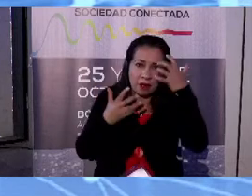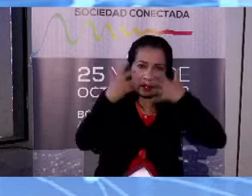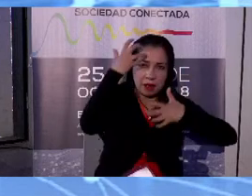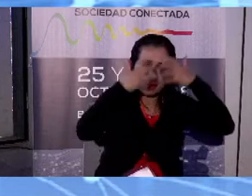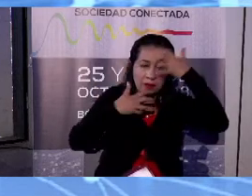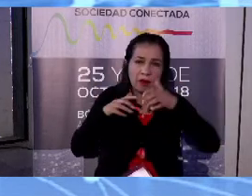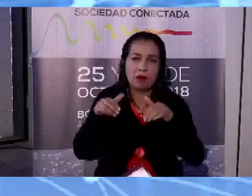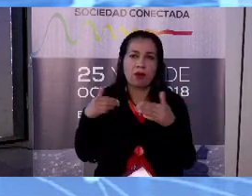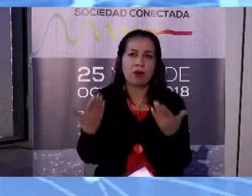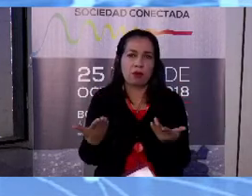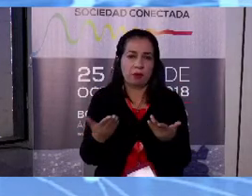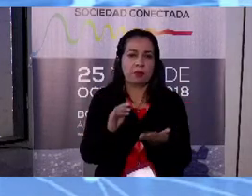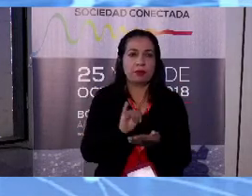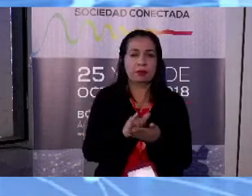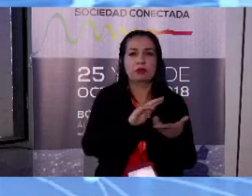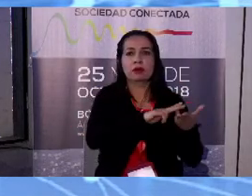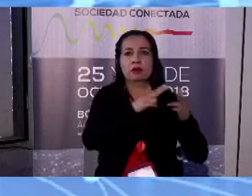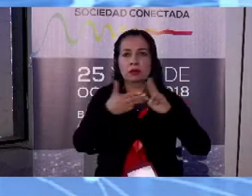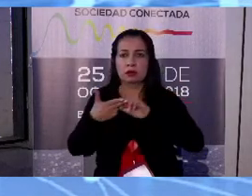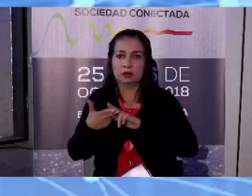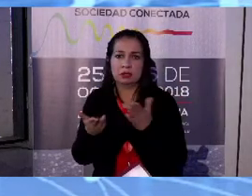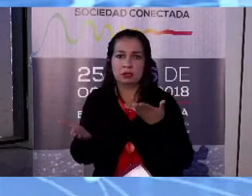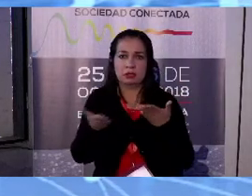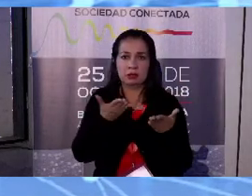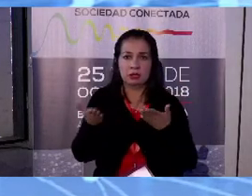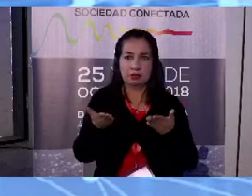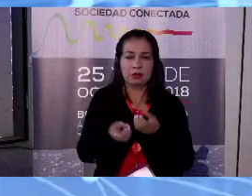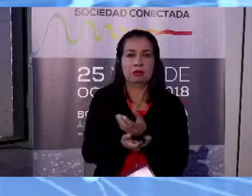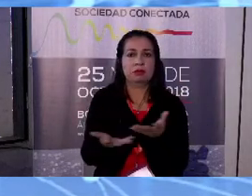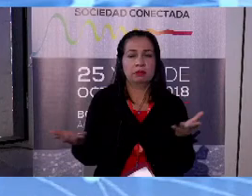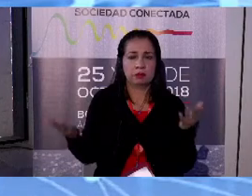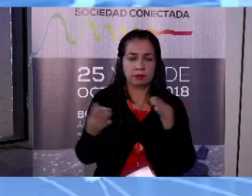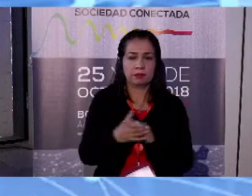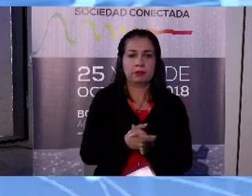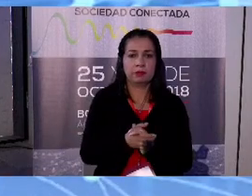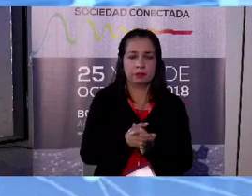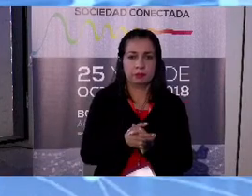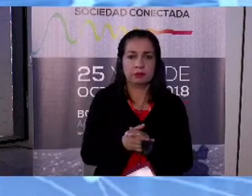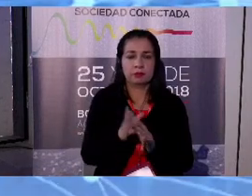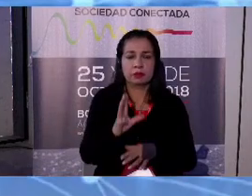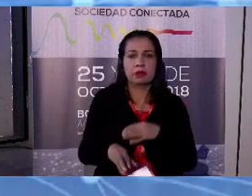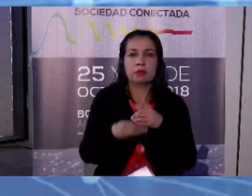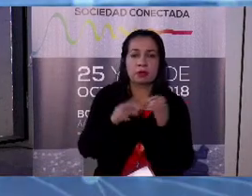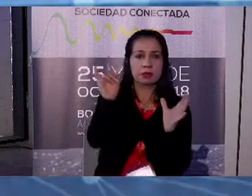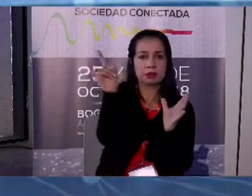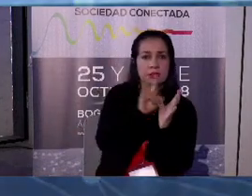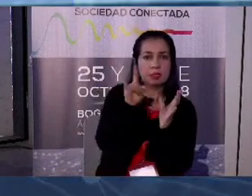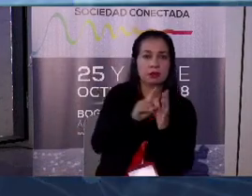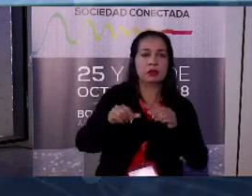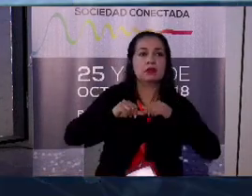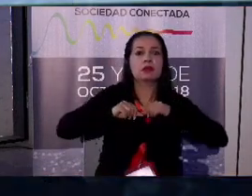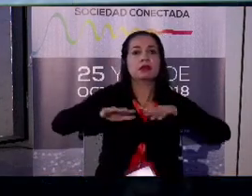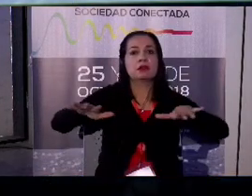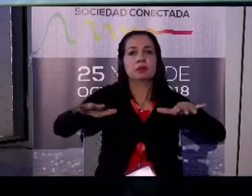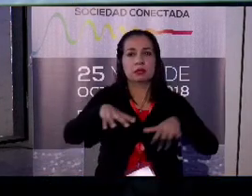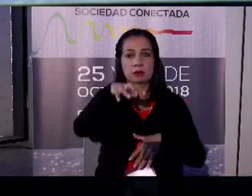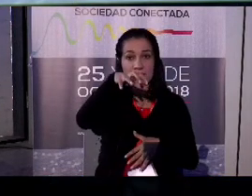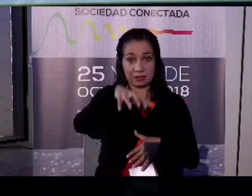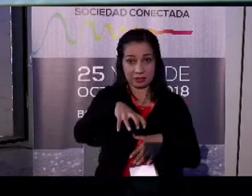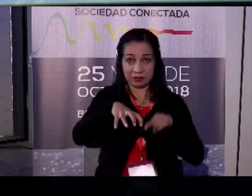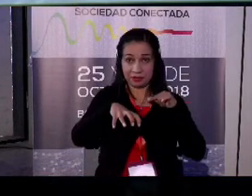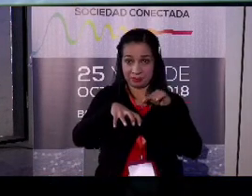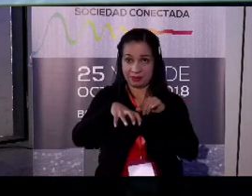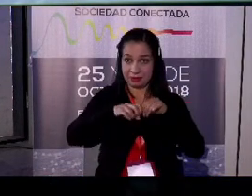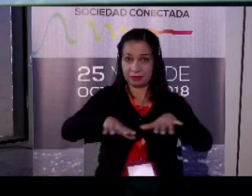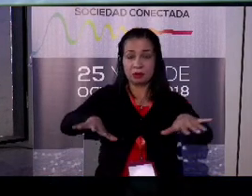señales que corresponden a diferentes servicios y al revés tenemos la el satélite que está transmitiendo la estación y al